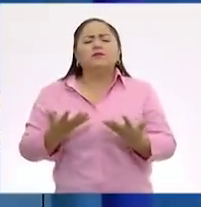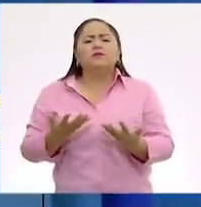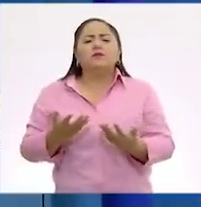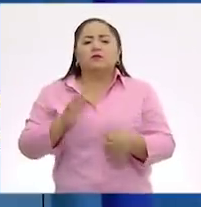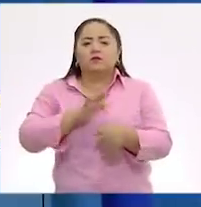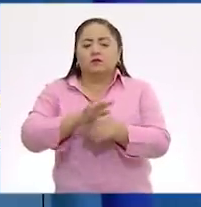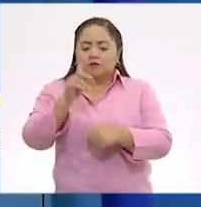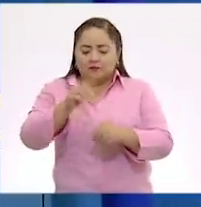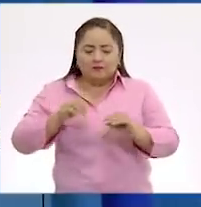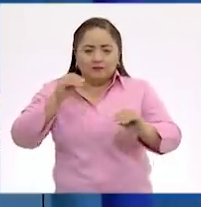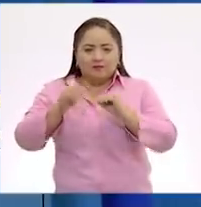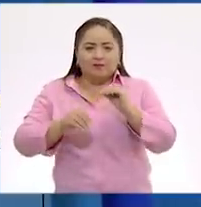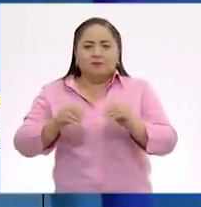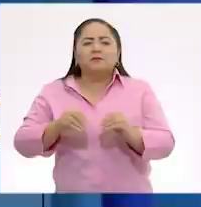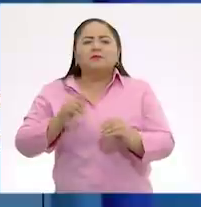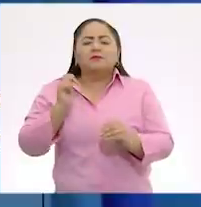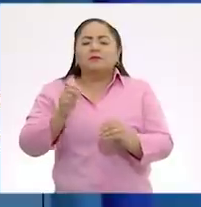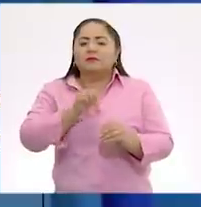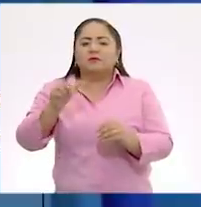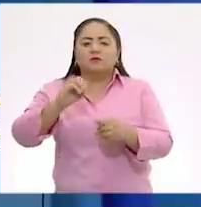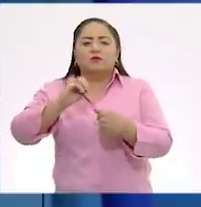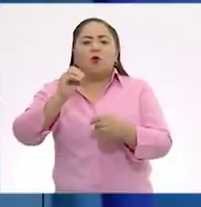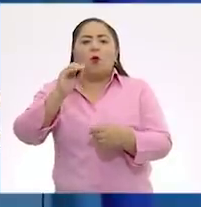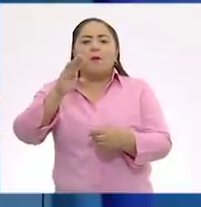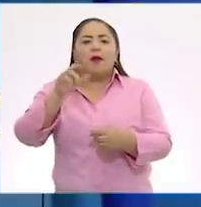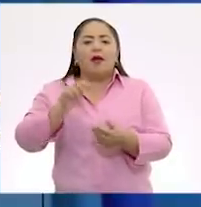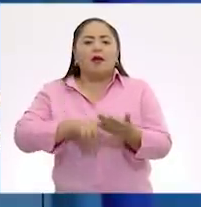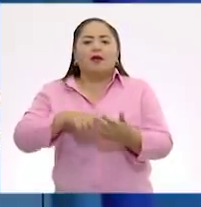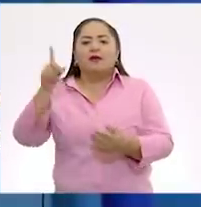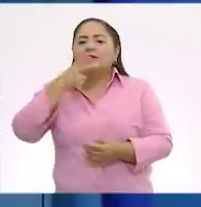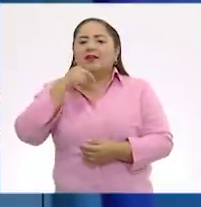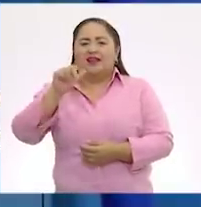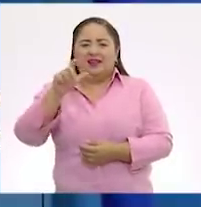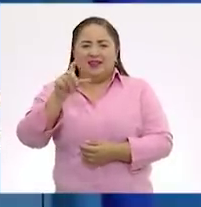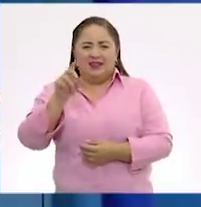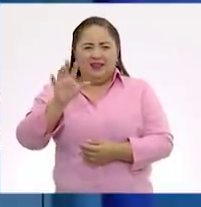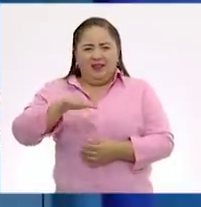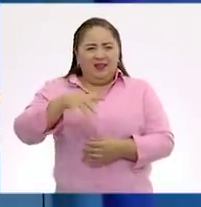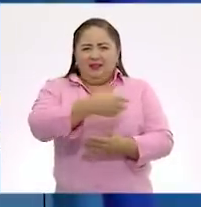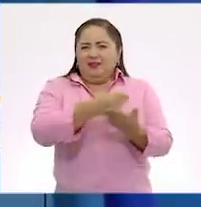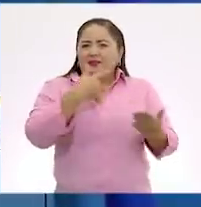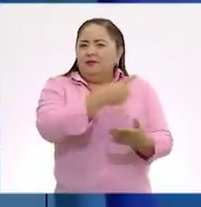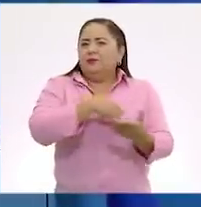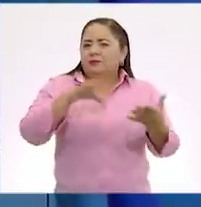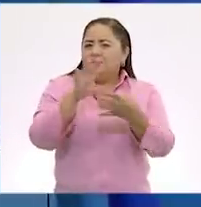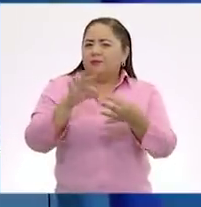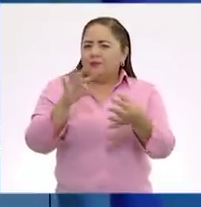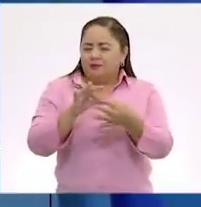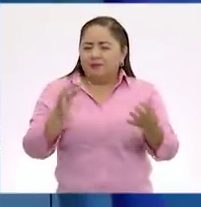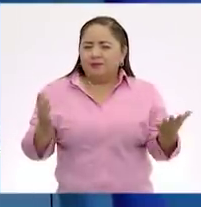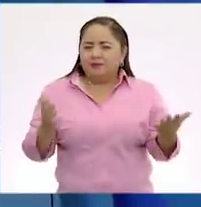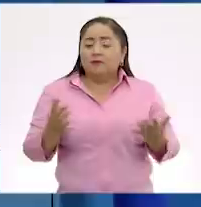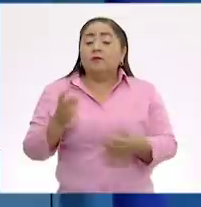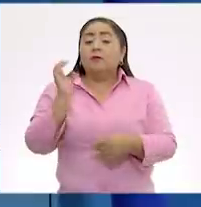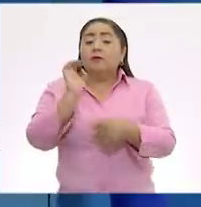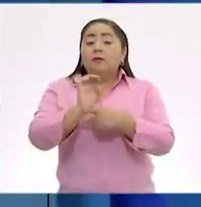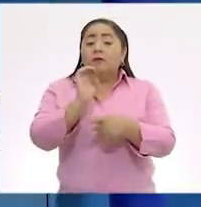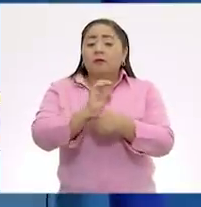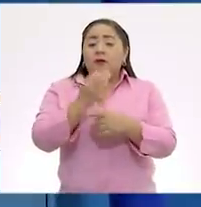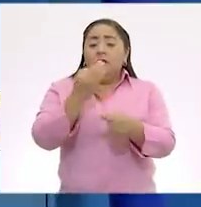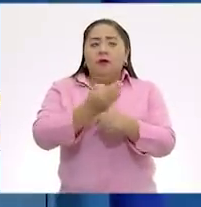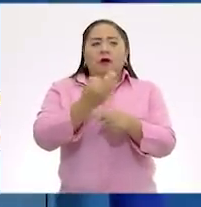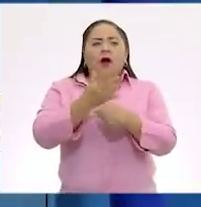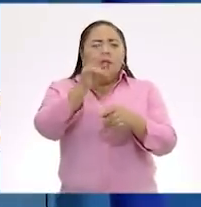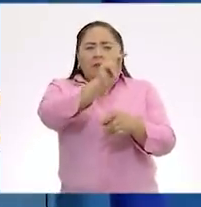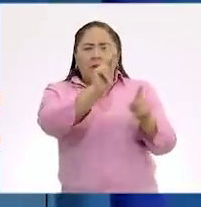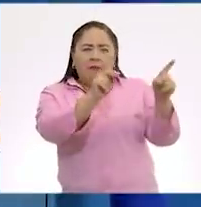un móvil inspirado en la obra de Alexander Calder, como ya lo estábamos viendo. ¡Wow! Entonces, vamos a hacer